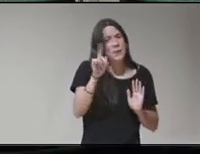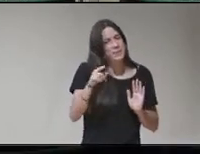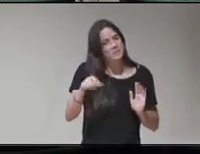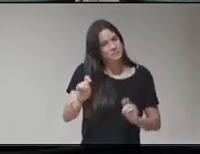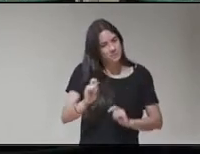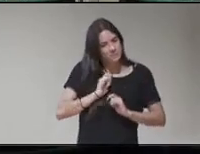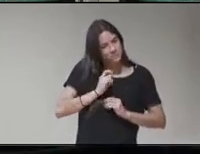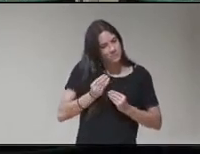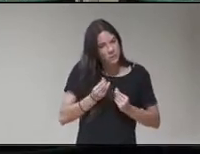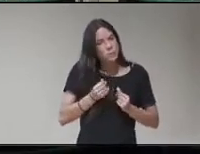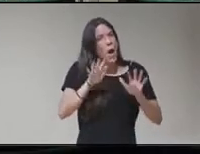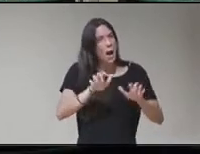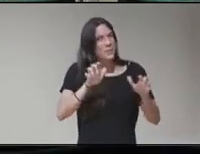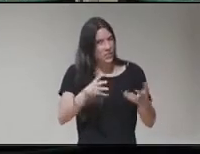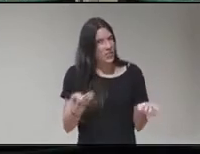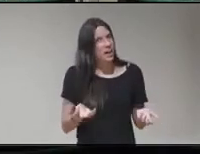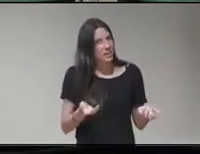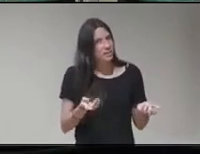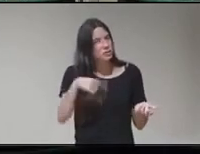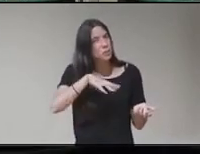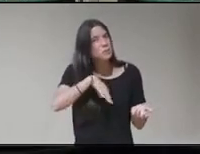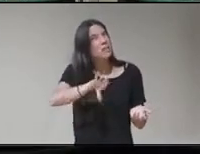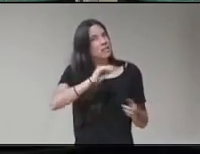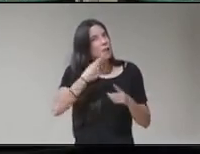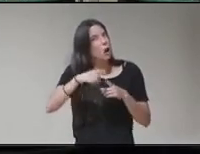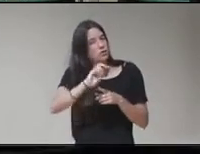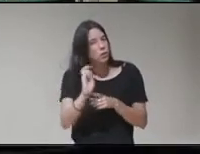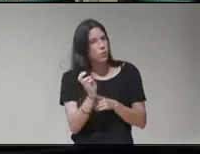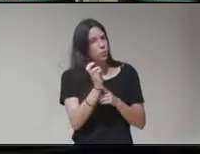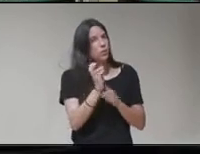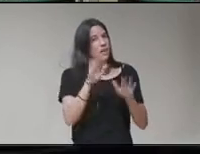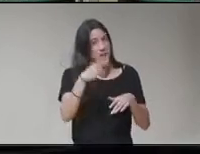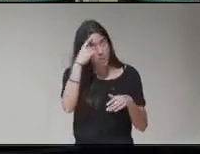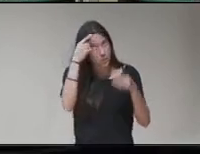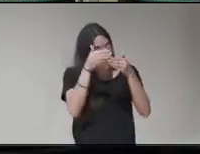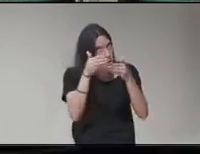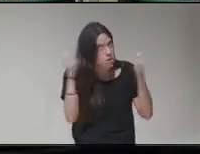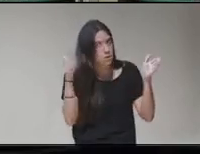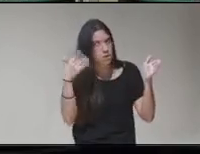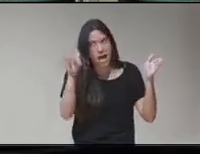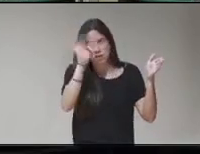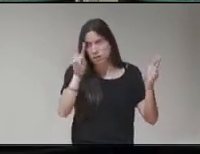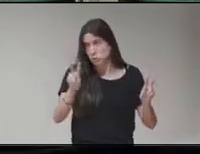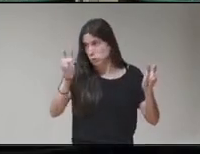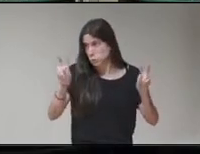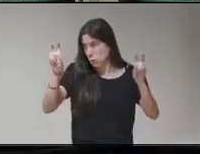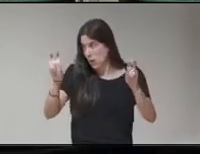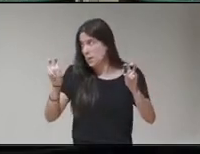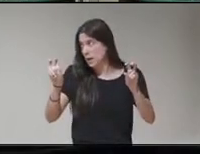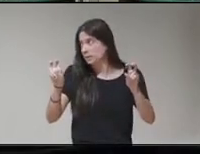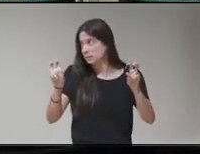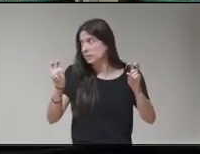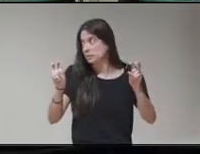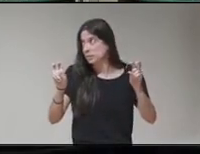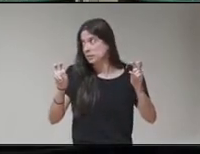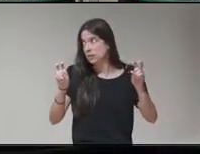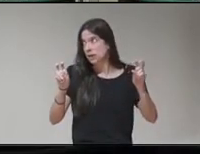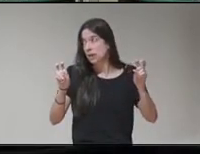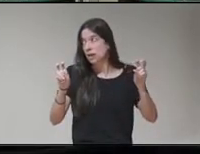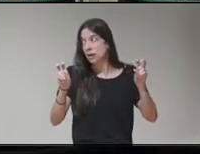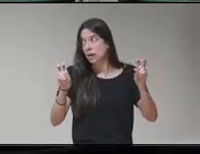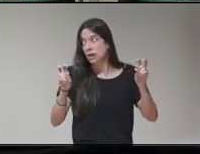hecho aprender mucho, entender una serie de cosas y abrirnos la mente a teorías que ya te digo, a mí por lo menos, y